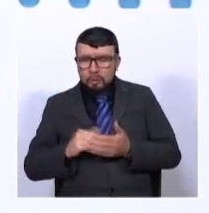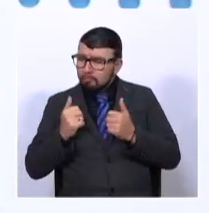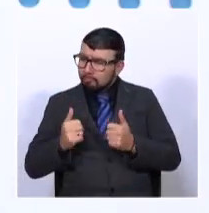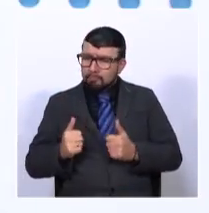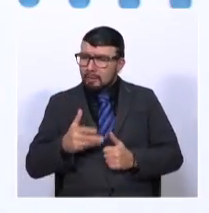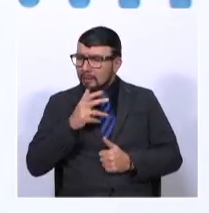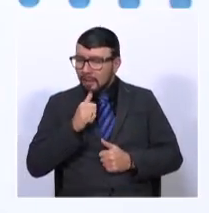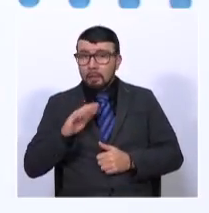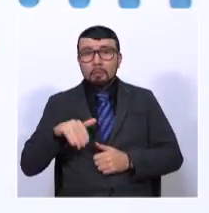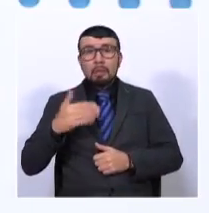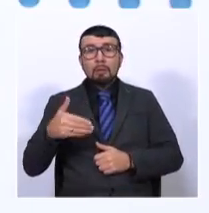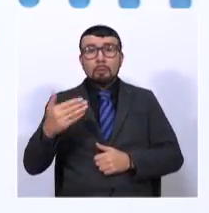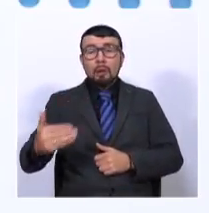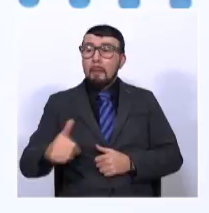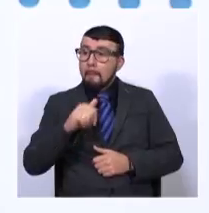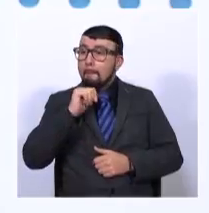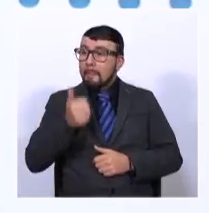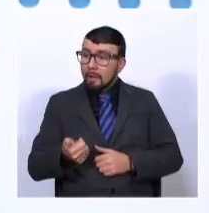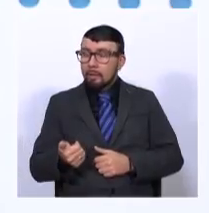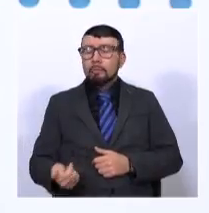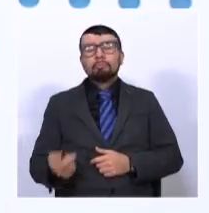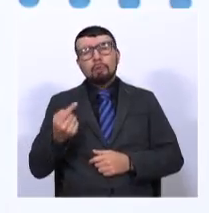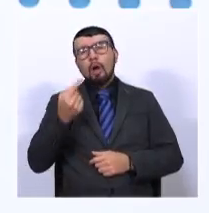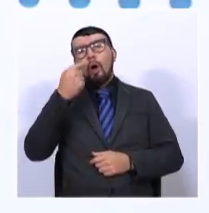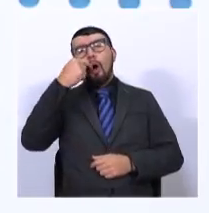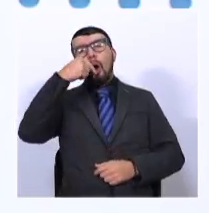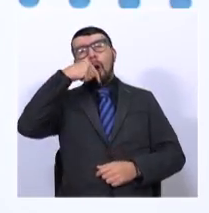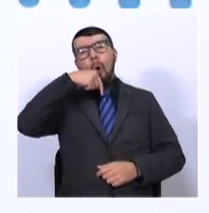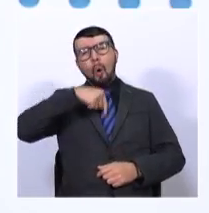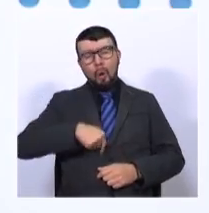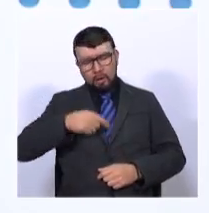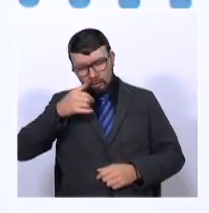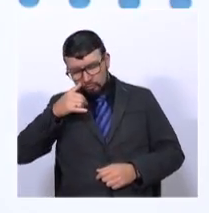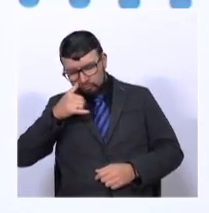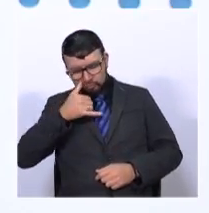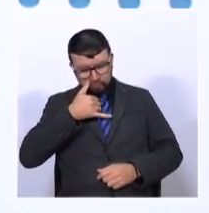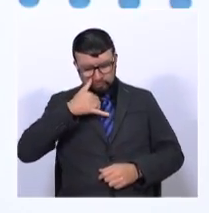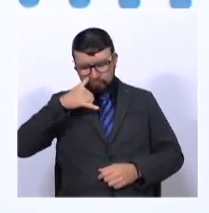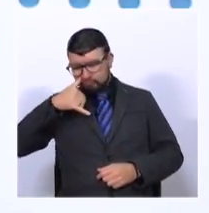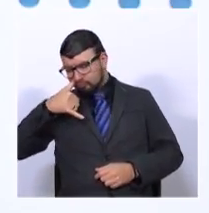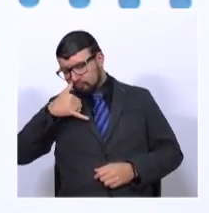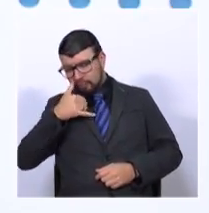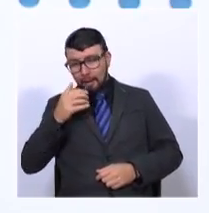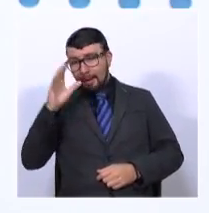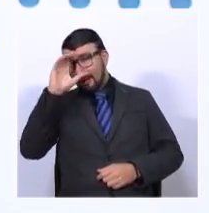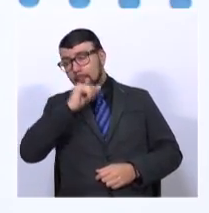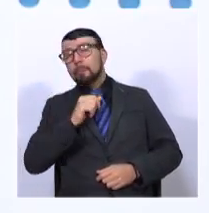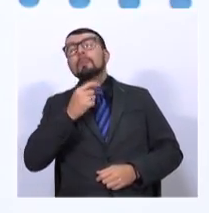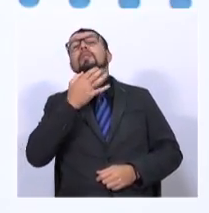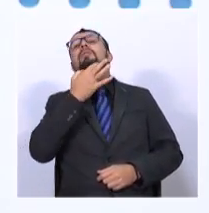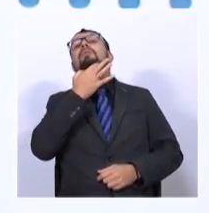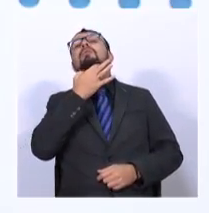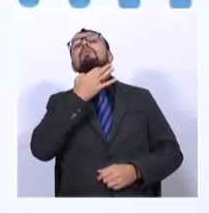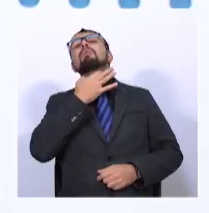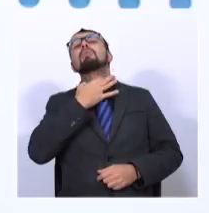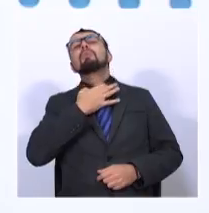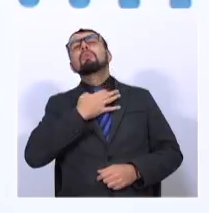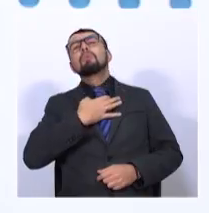cronicidad, importante una endoscopia digestiva alta, que nos va a mirar esófago, estómago,